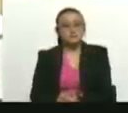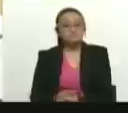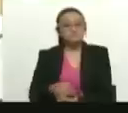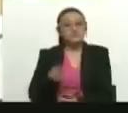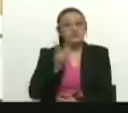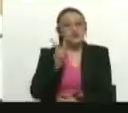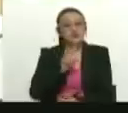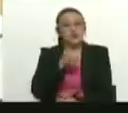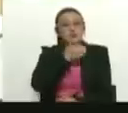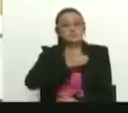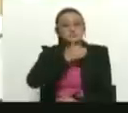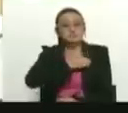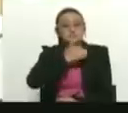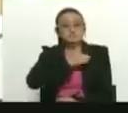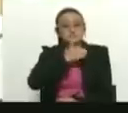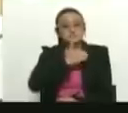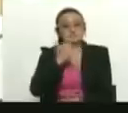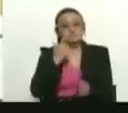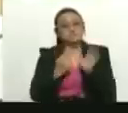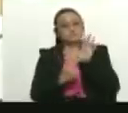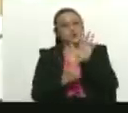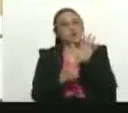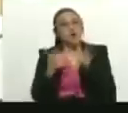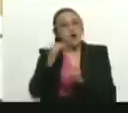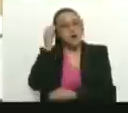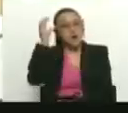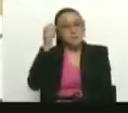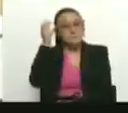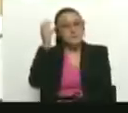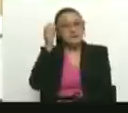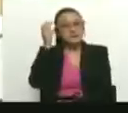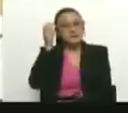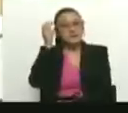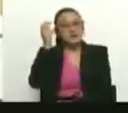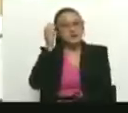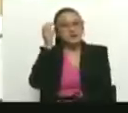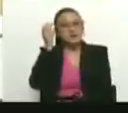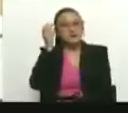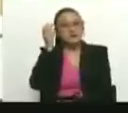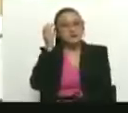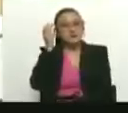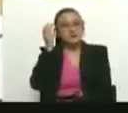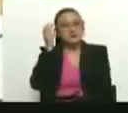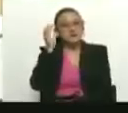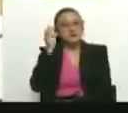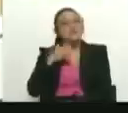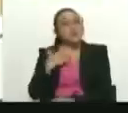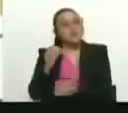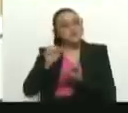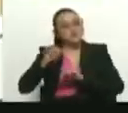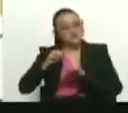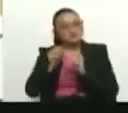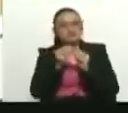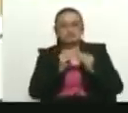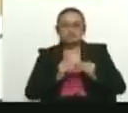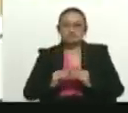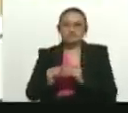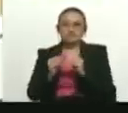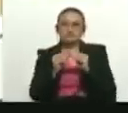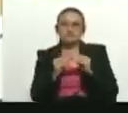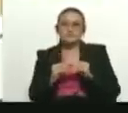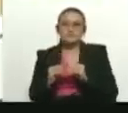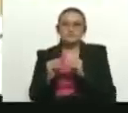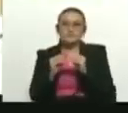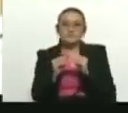resistido y ha demostrado que está en capacidad de recuperarse de